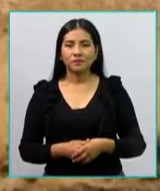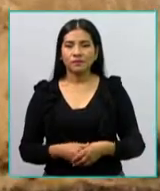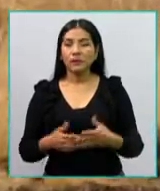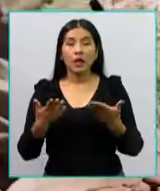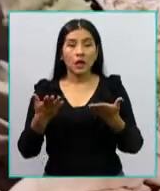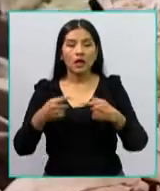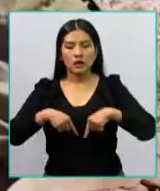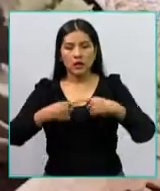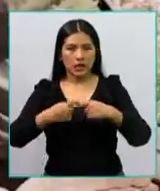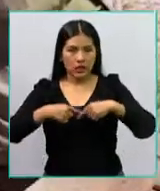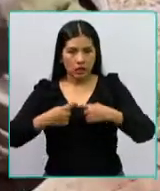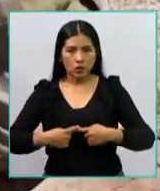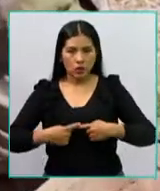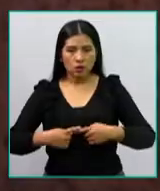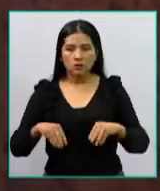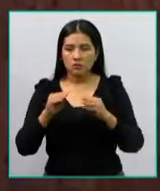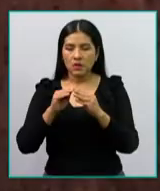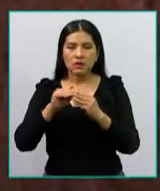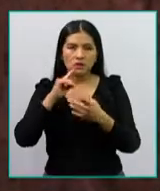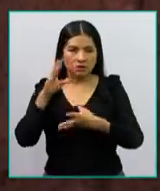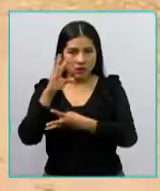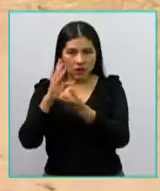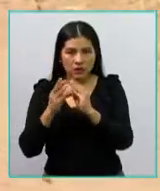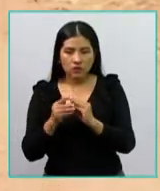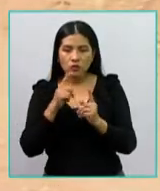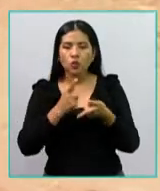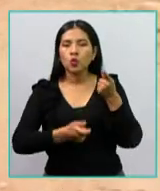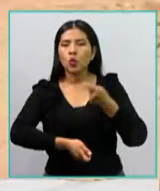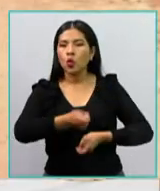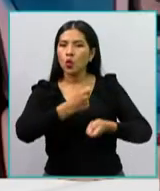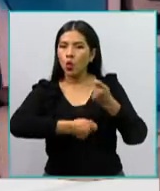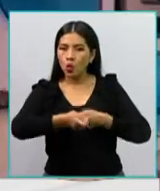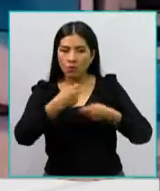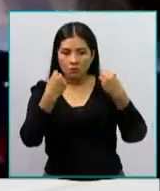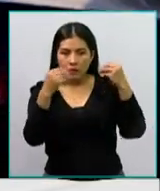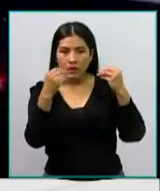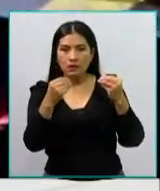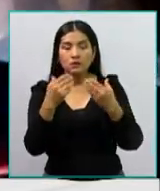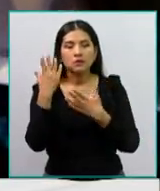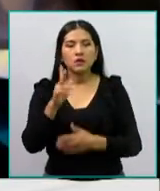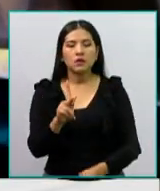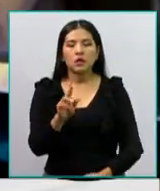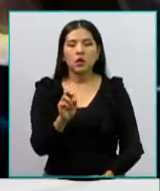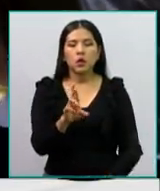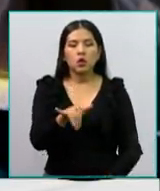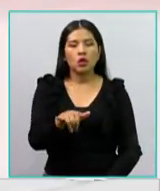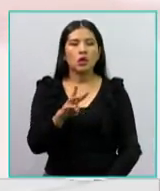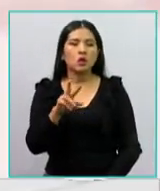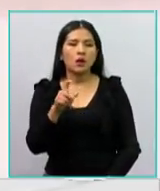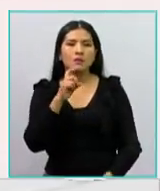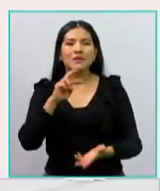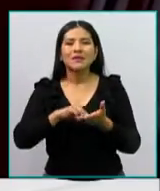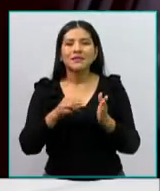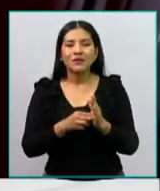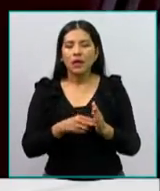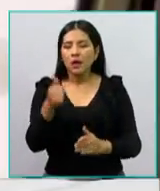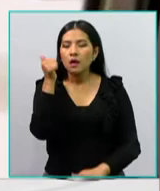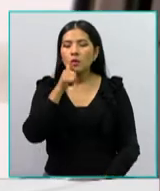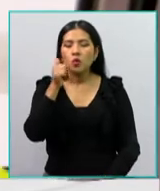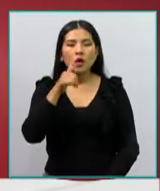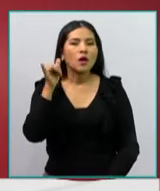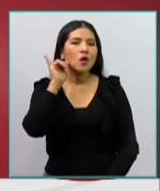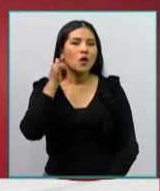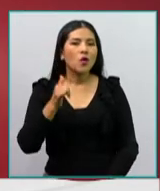Tejedoras, artesanas, comerciantes, las coriwarmis, mujeres de oro. Son un